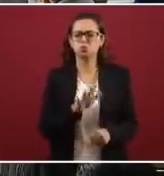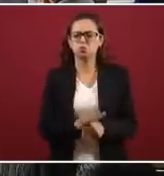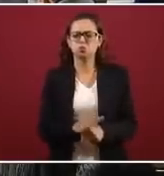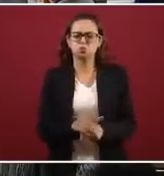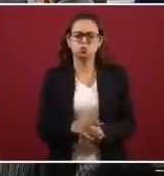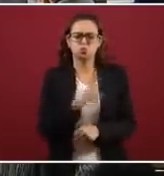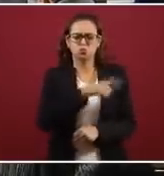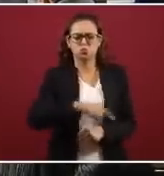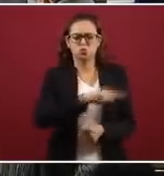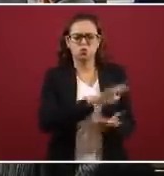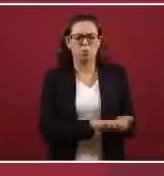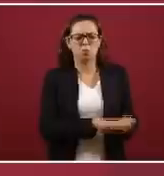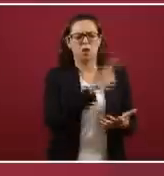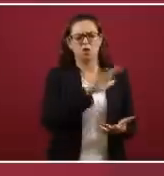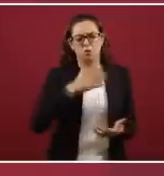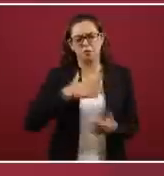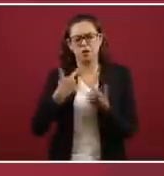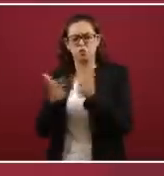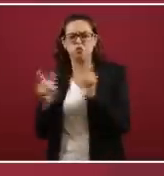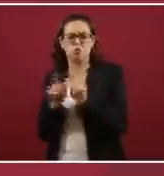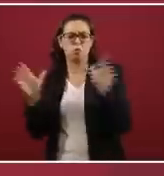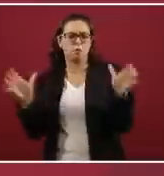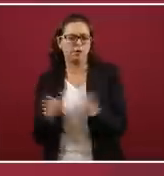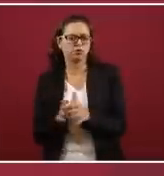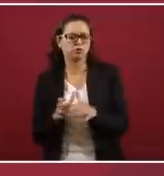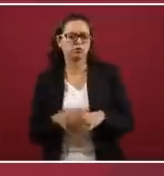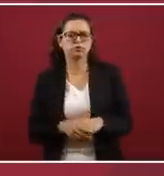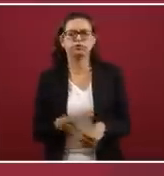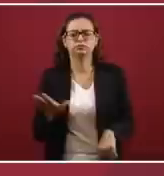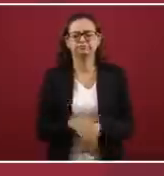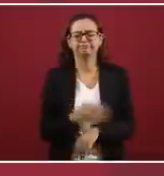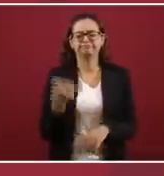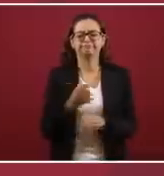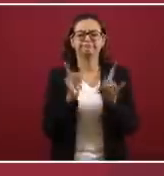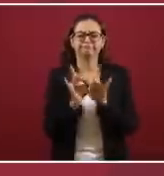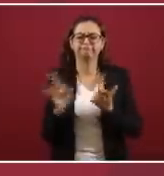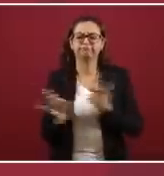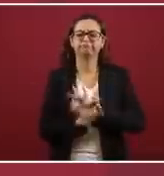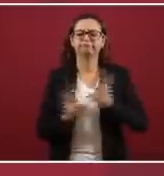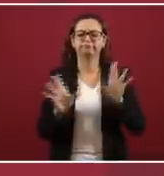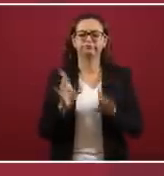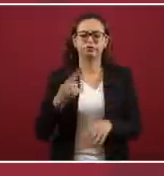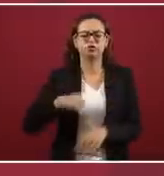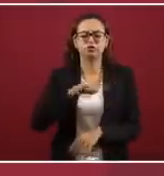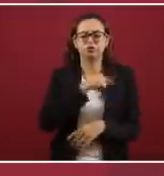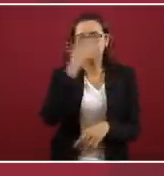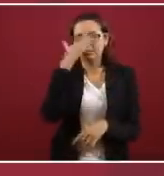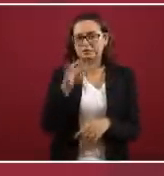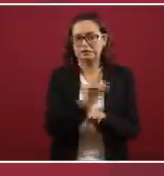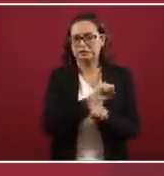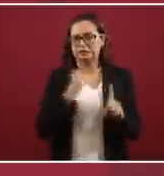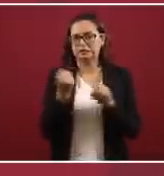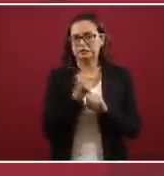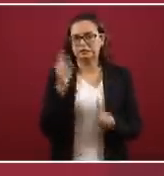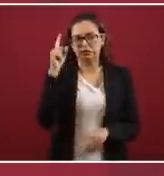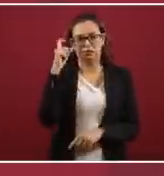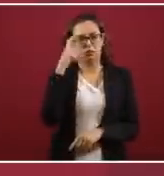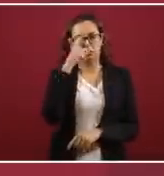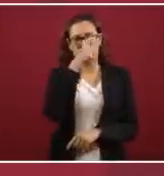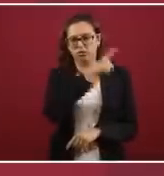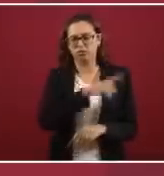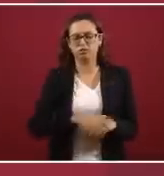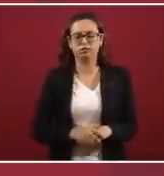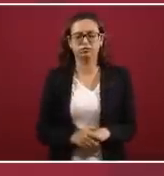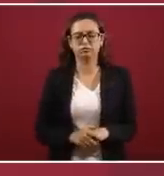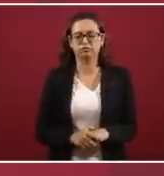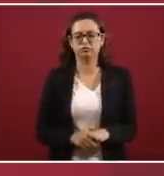ellos que nosotros, porque la situación que esperábamos era complicada. No se hace